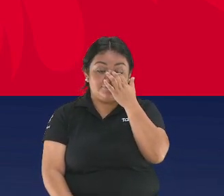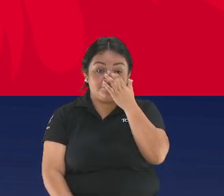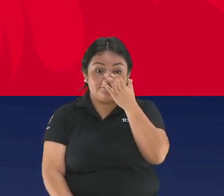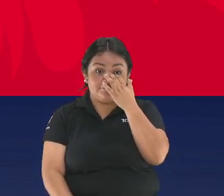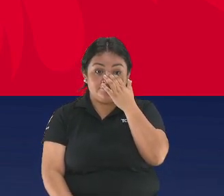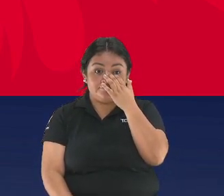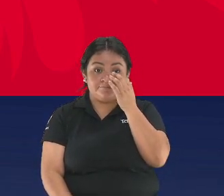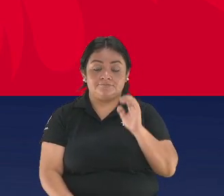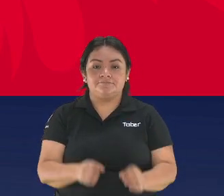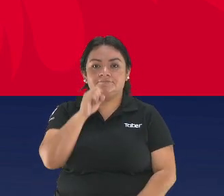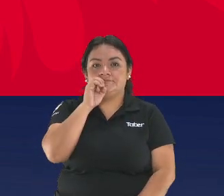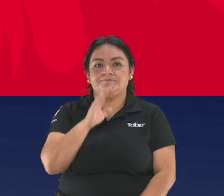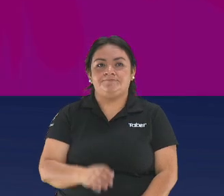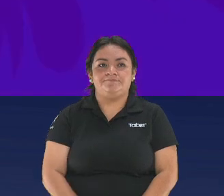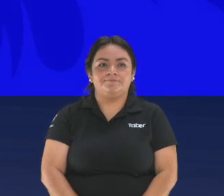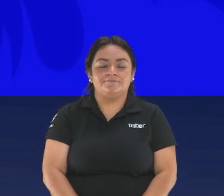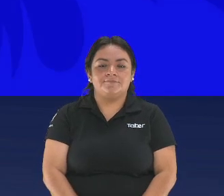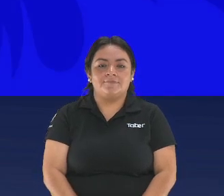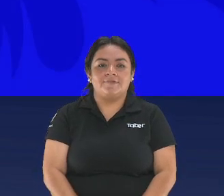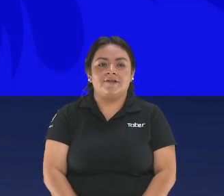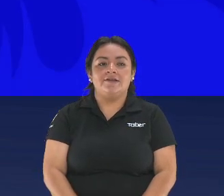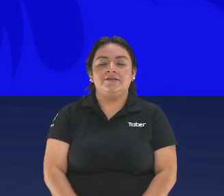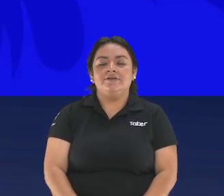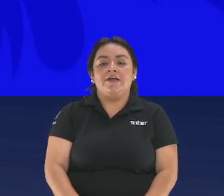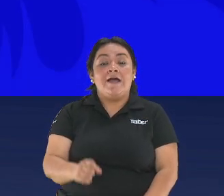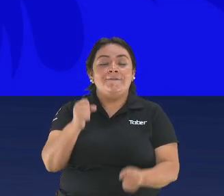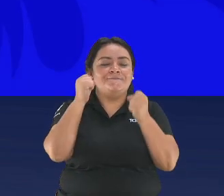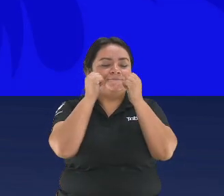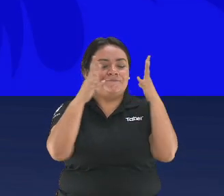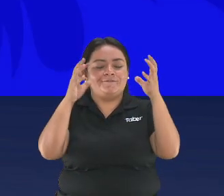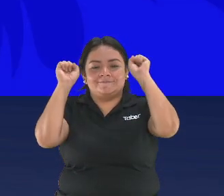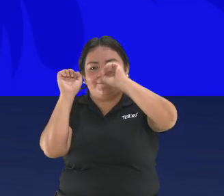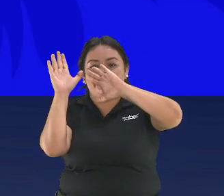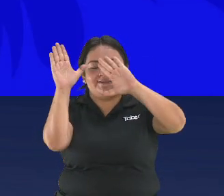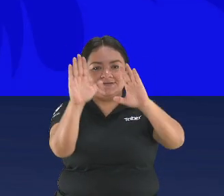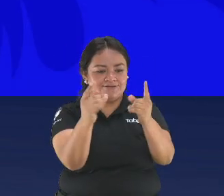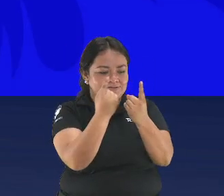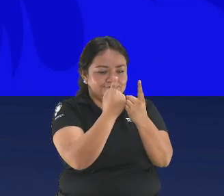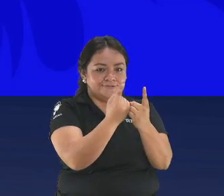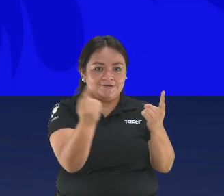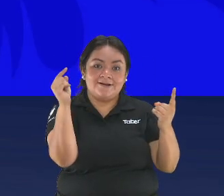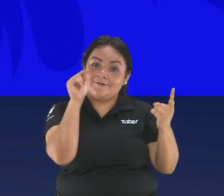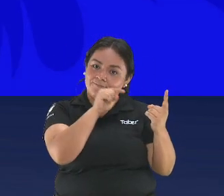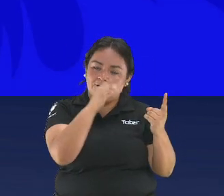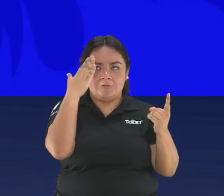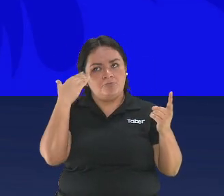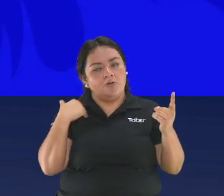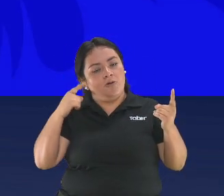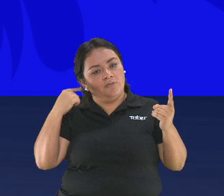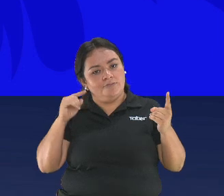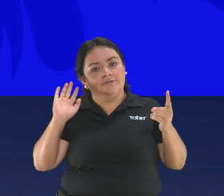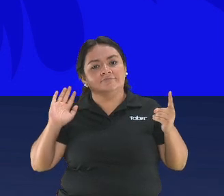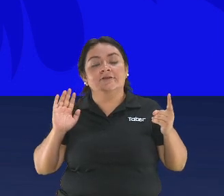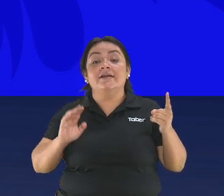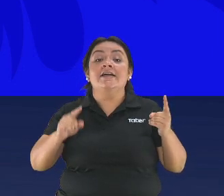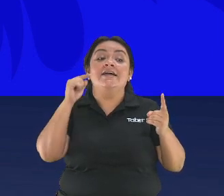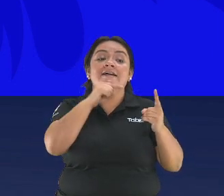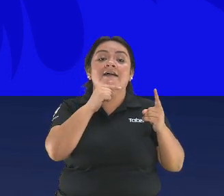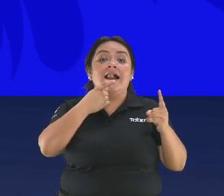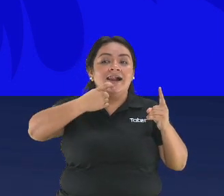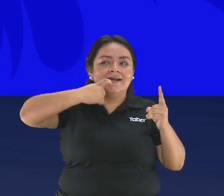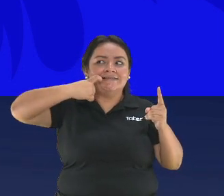y dice bienaventurado el varón y la mujer que soporta la